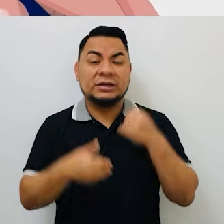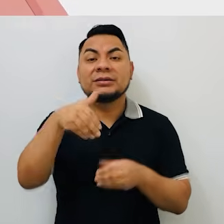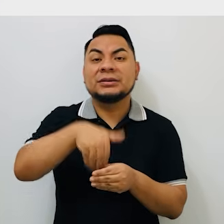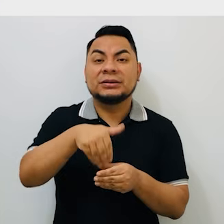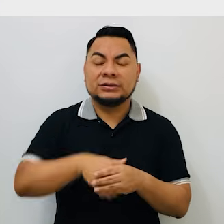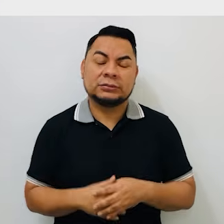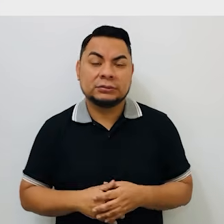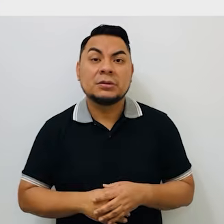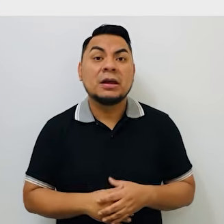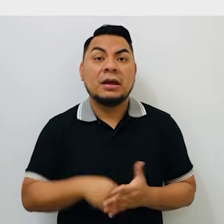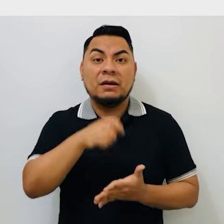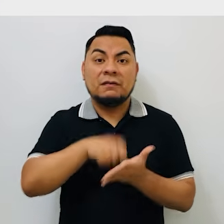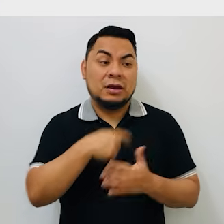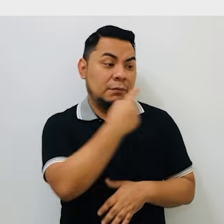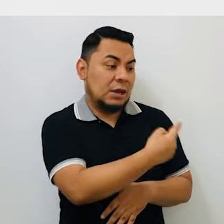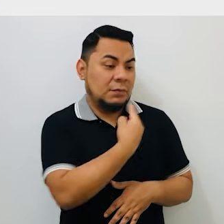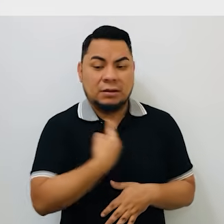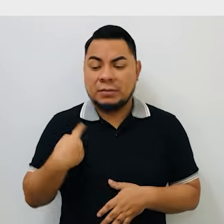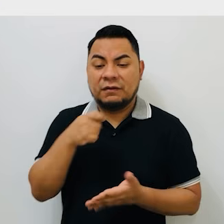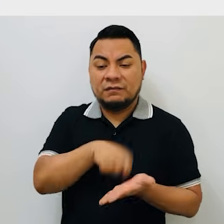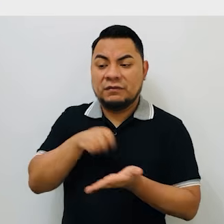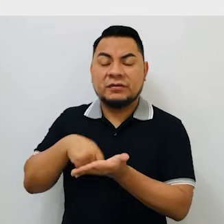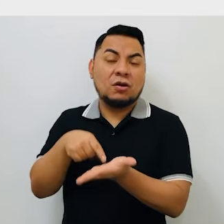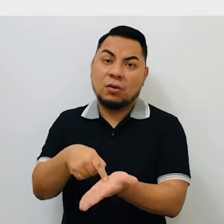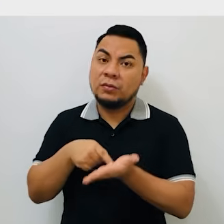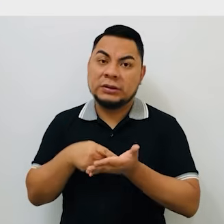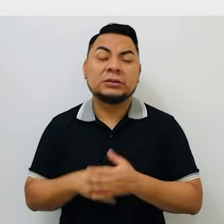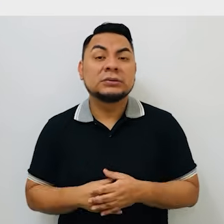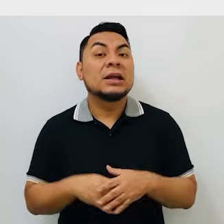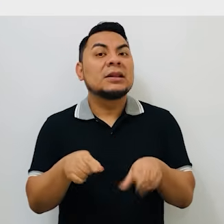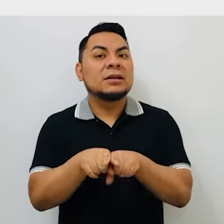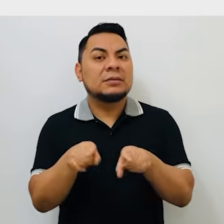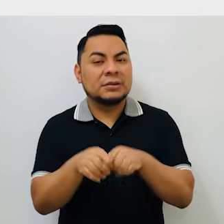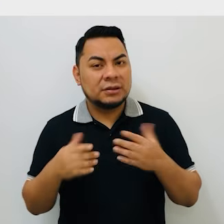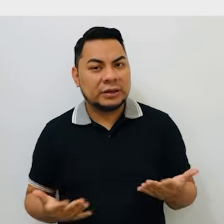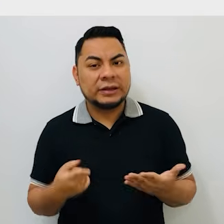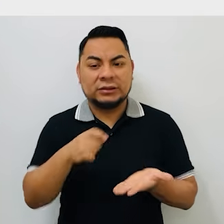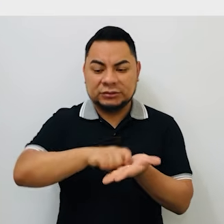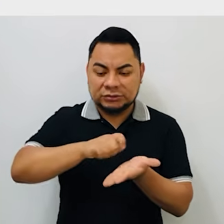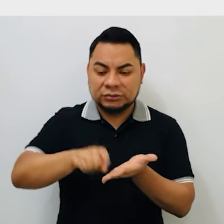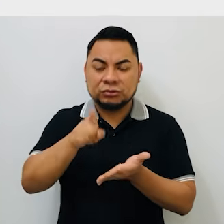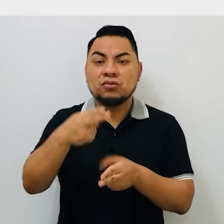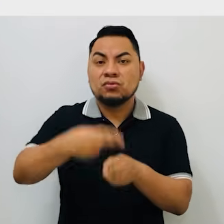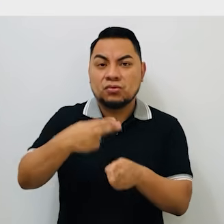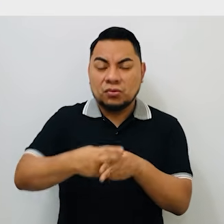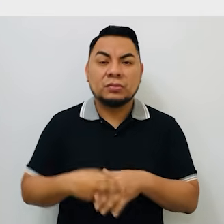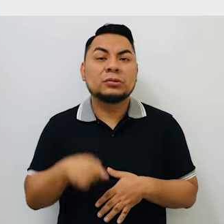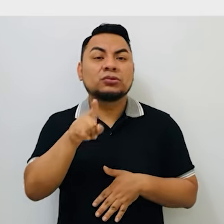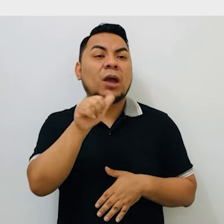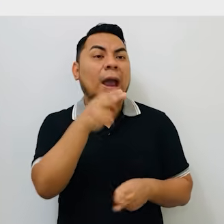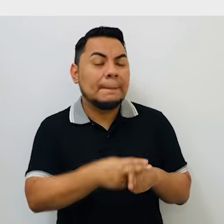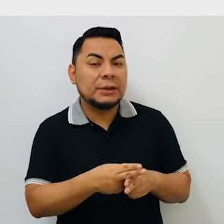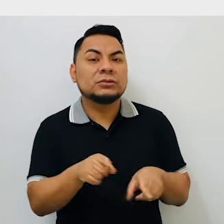del sufragio. La firma de cada miembro de mesa es obligatoria. Asimismo, la escritura de sus